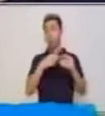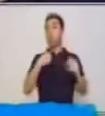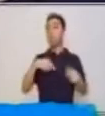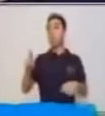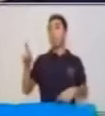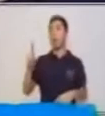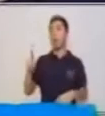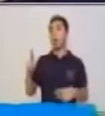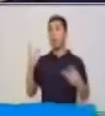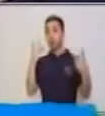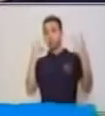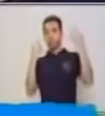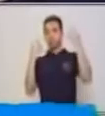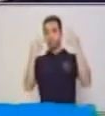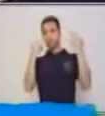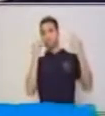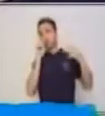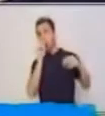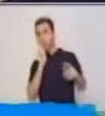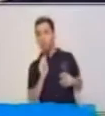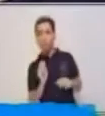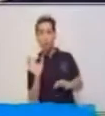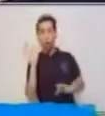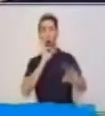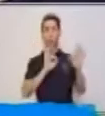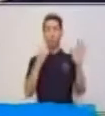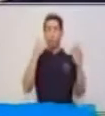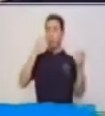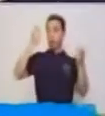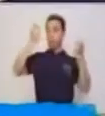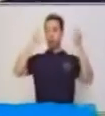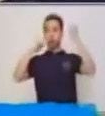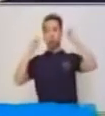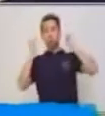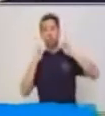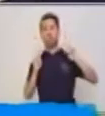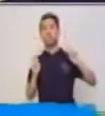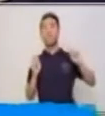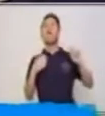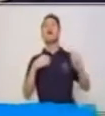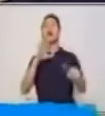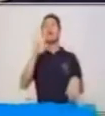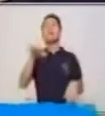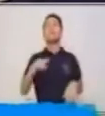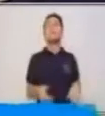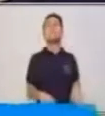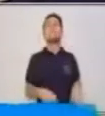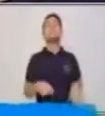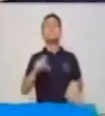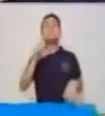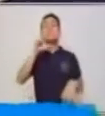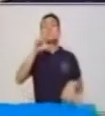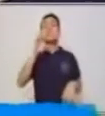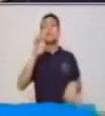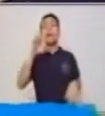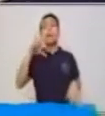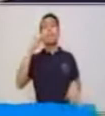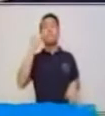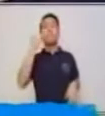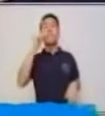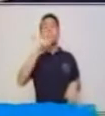belleza, voy a hablar del cepillo que me sirve para peinarme.